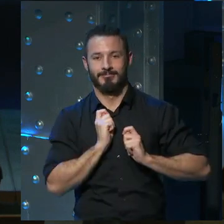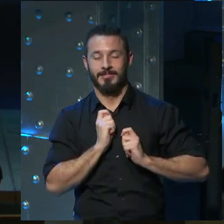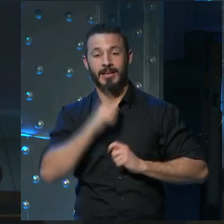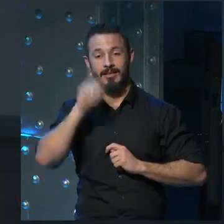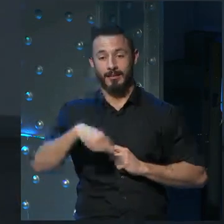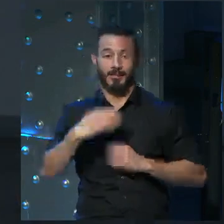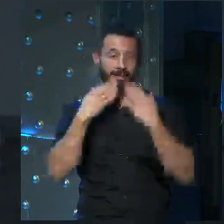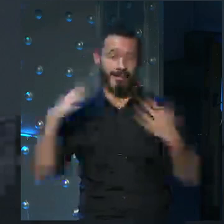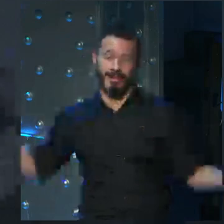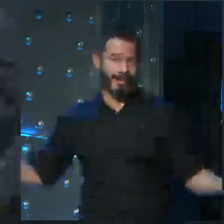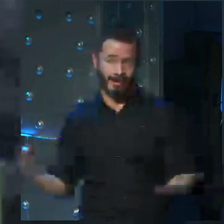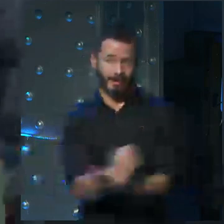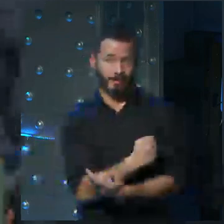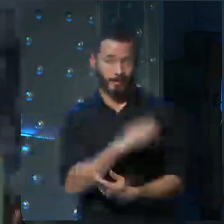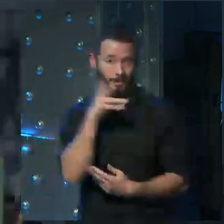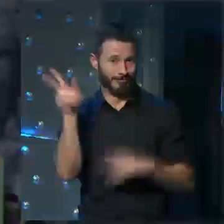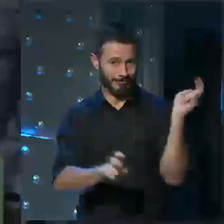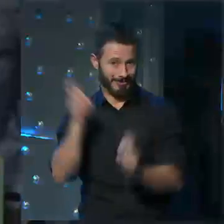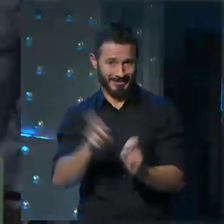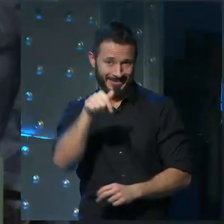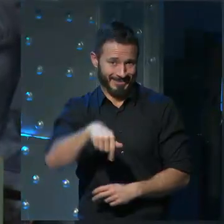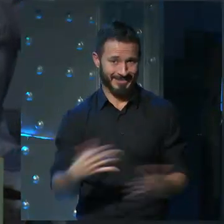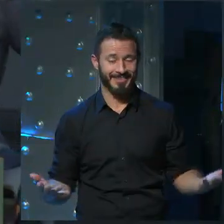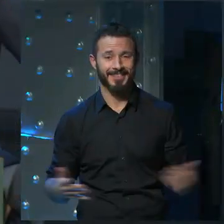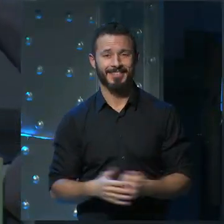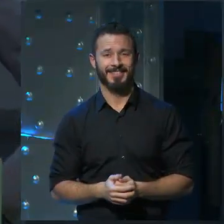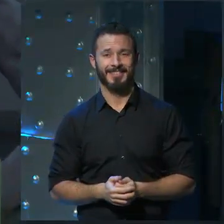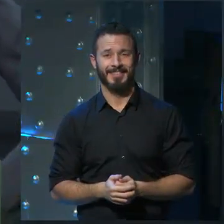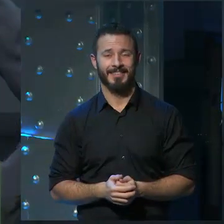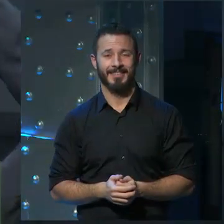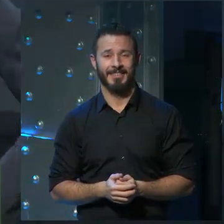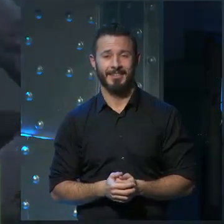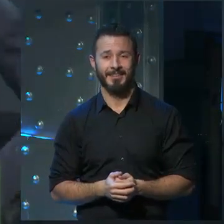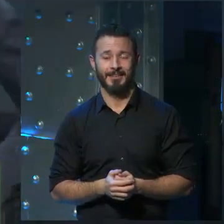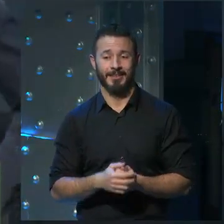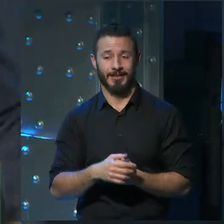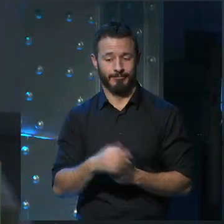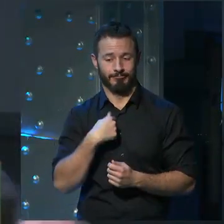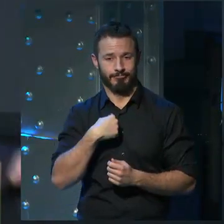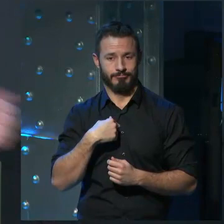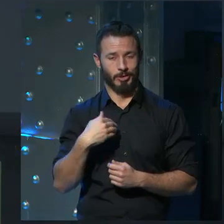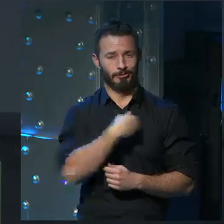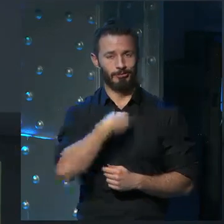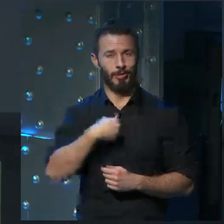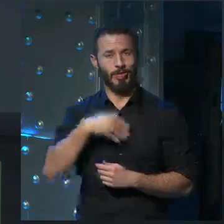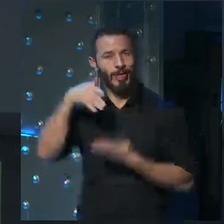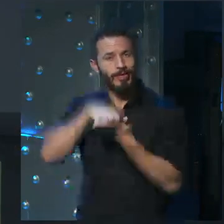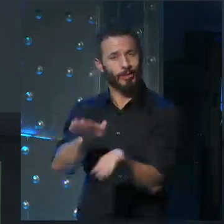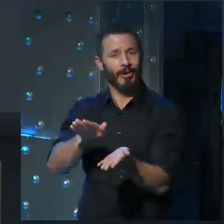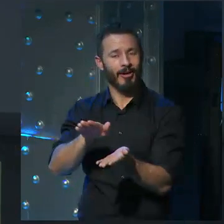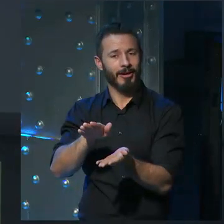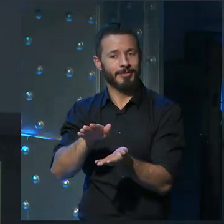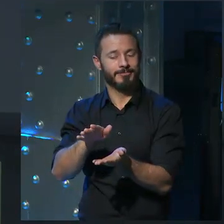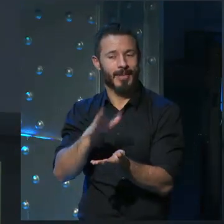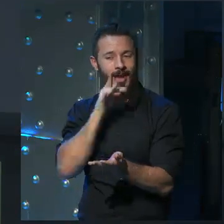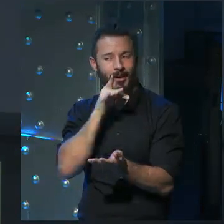luego a todos vosotros por venir, por asistir. Como editora del libro, me toca explicar